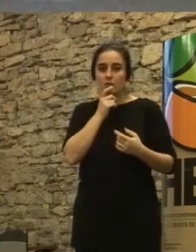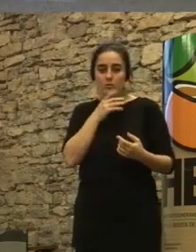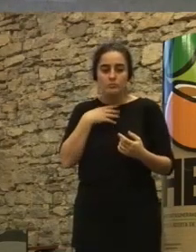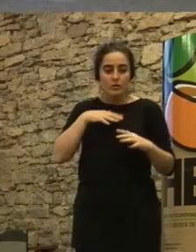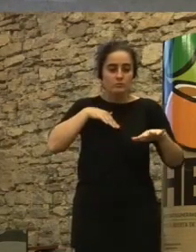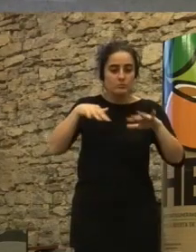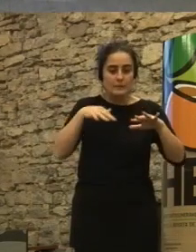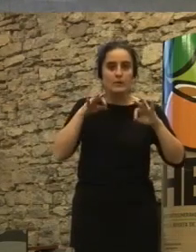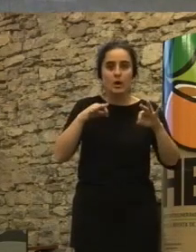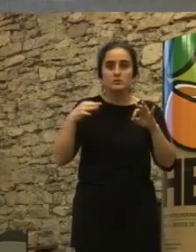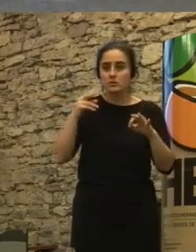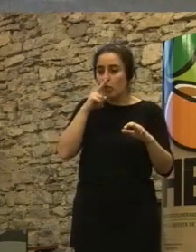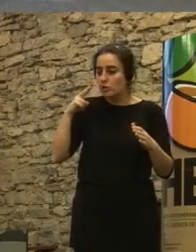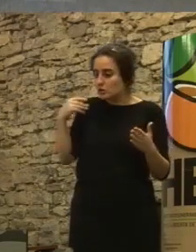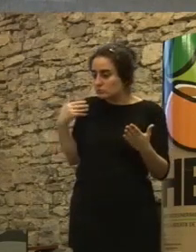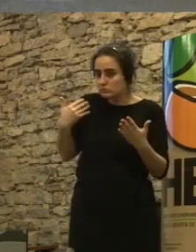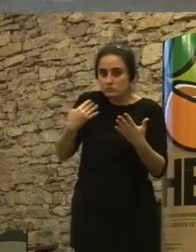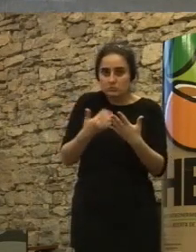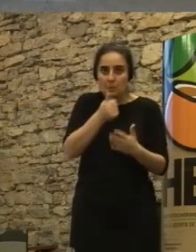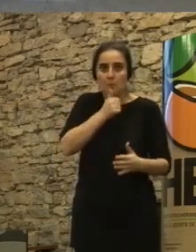este movimiento a lo largo de dos años,